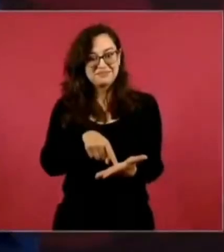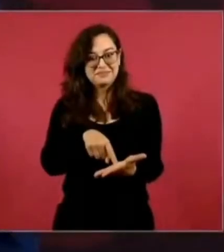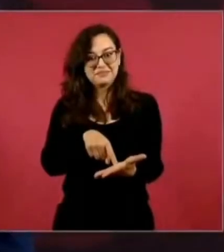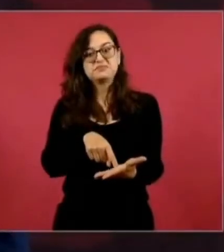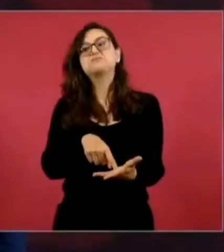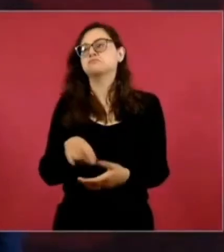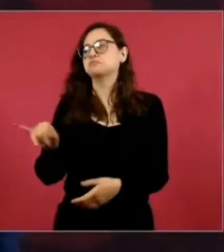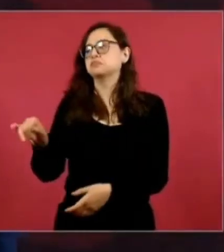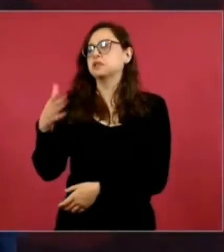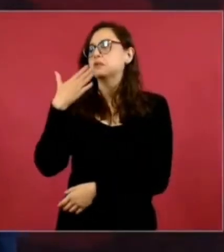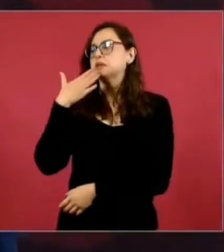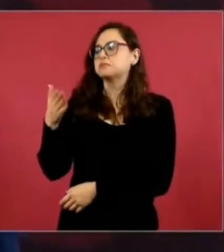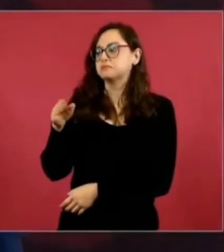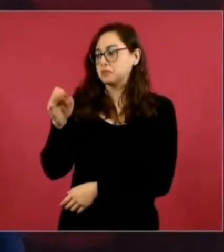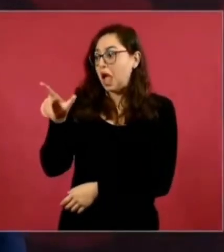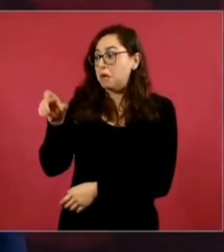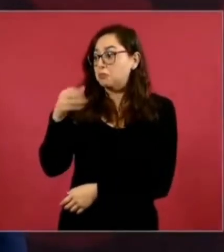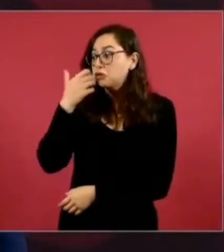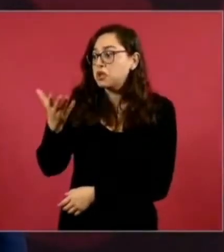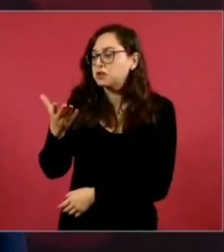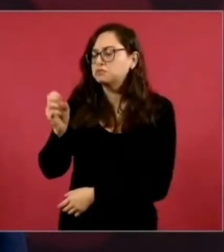háganle caso,